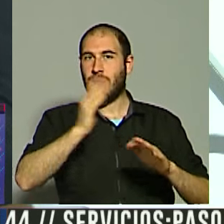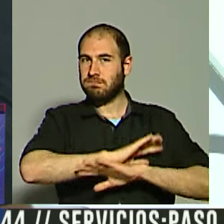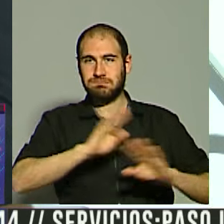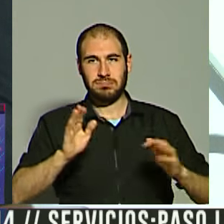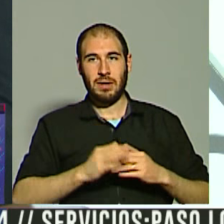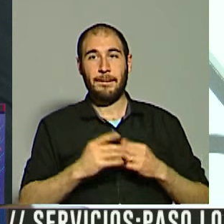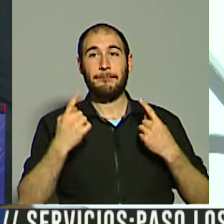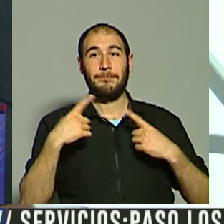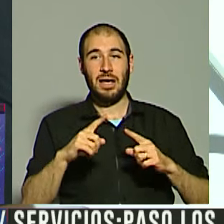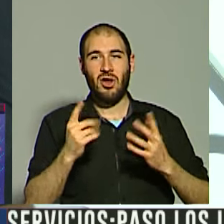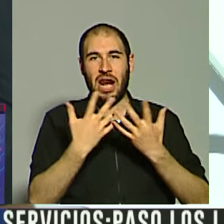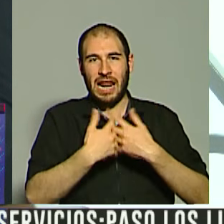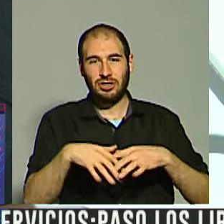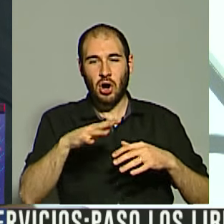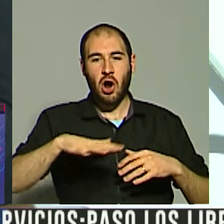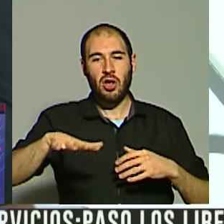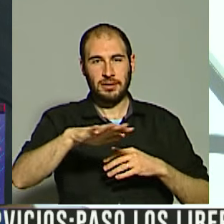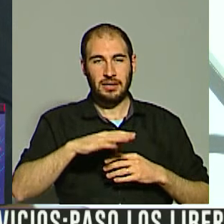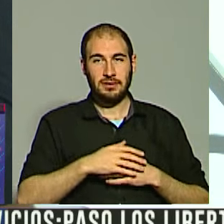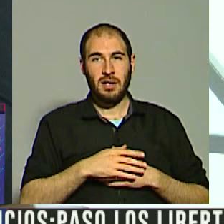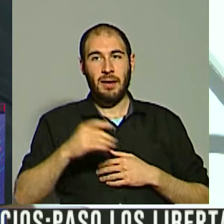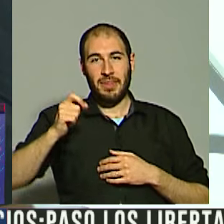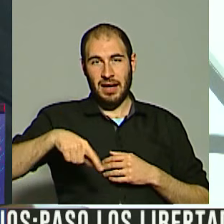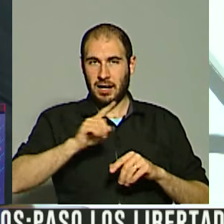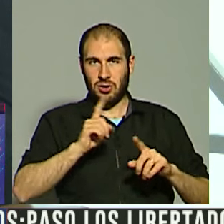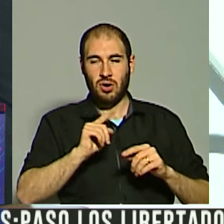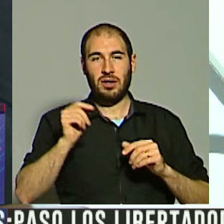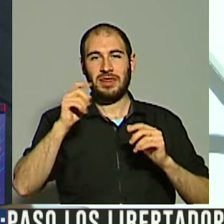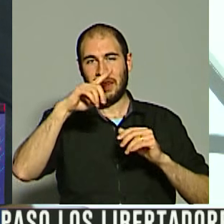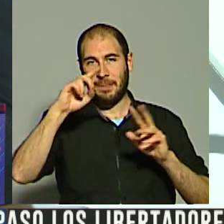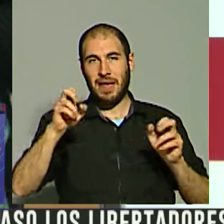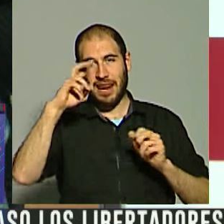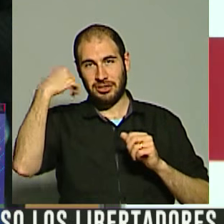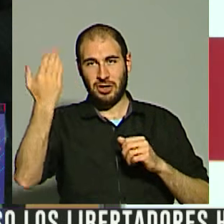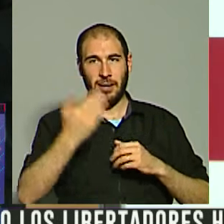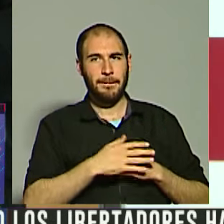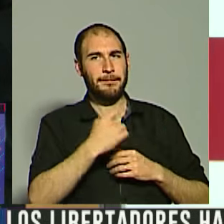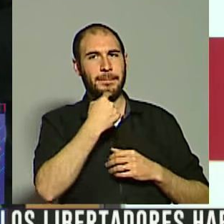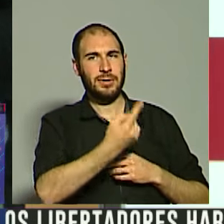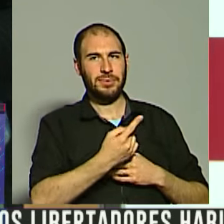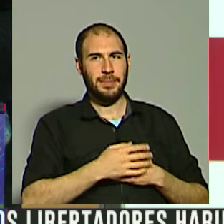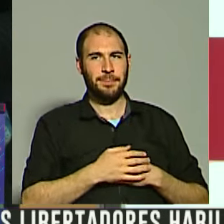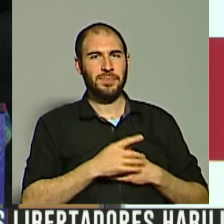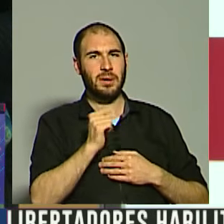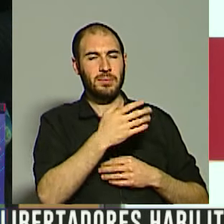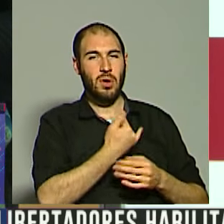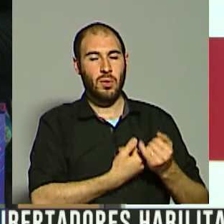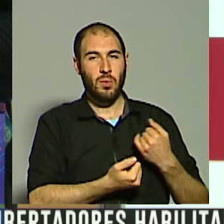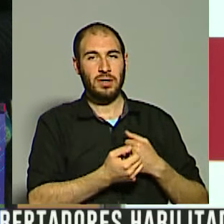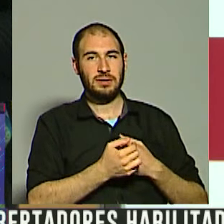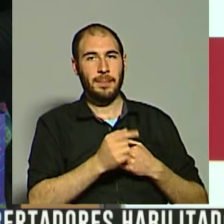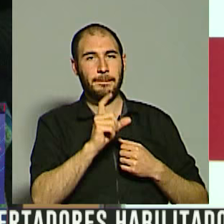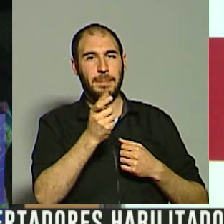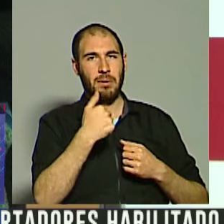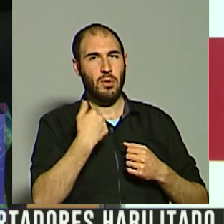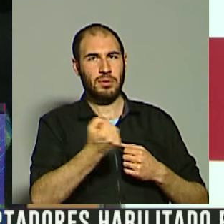eso. Pero no tiene que ver con un contexto local, sino con algo internacional. José, vos hablabas, dijiste una palabra que